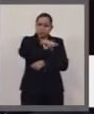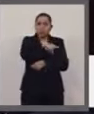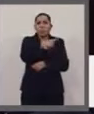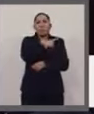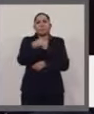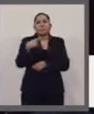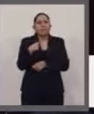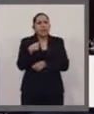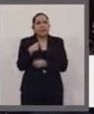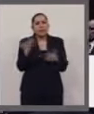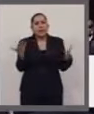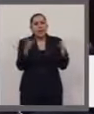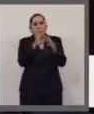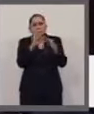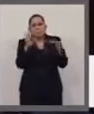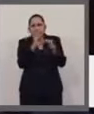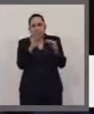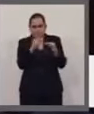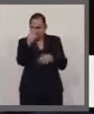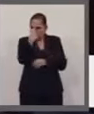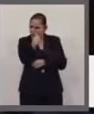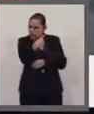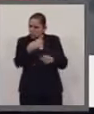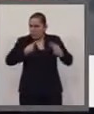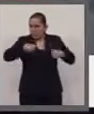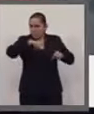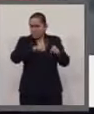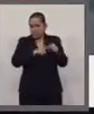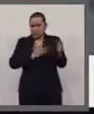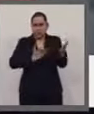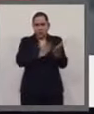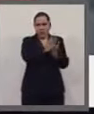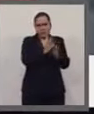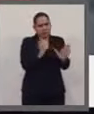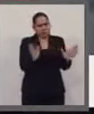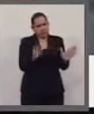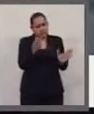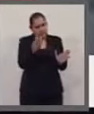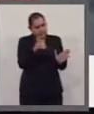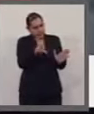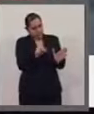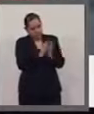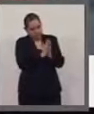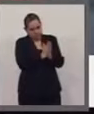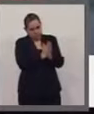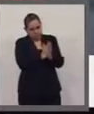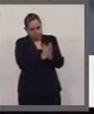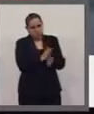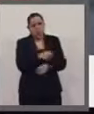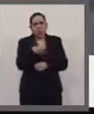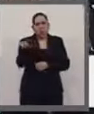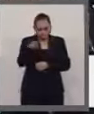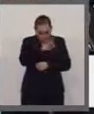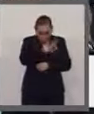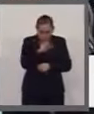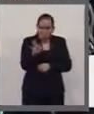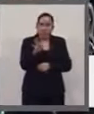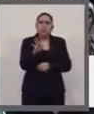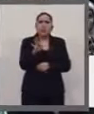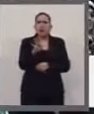en cuestiones de carácter estrictamente personal, como es el caso. Vaya usted a sus